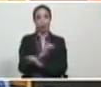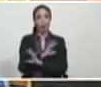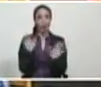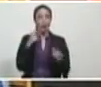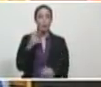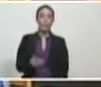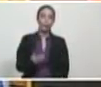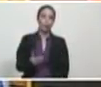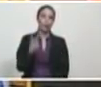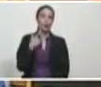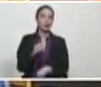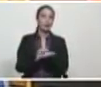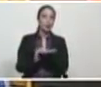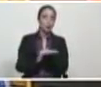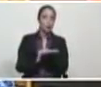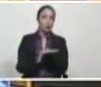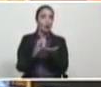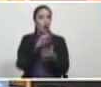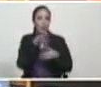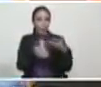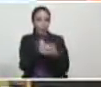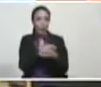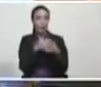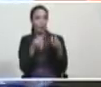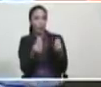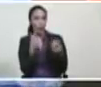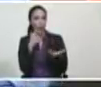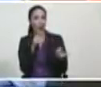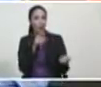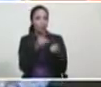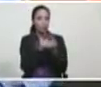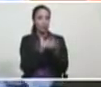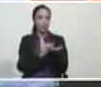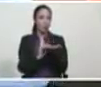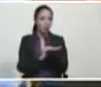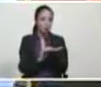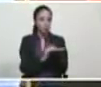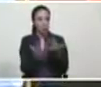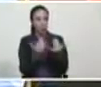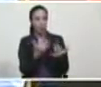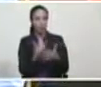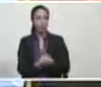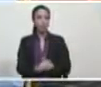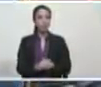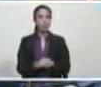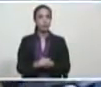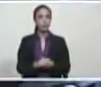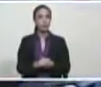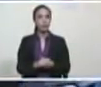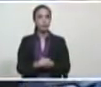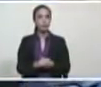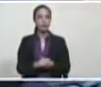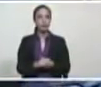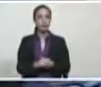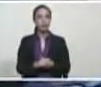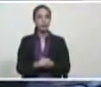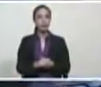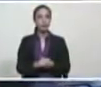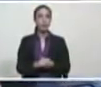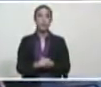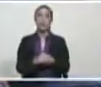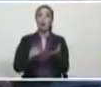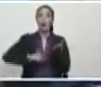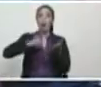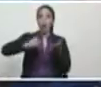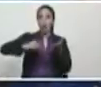saber las soluciones, las resoluciones. Yo por eso voy a proceder a firmar un